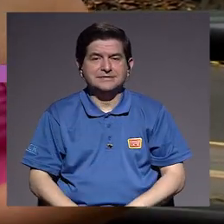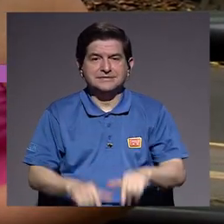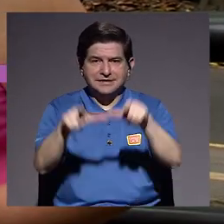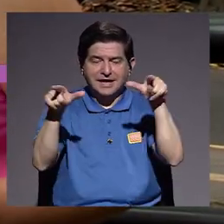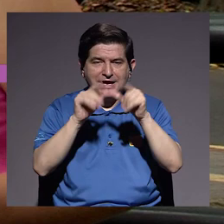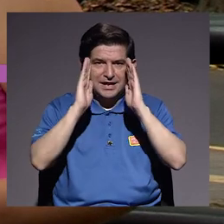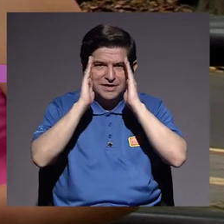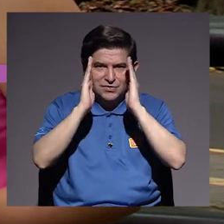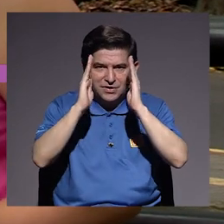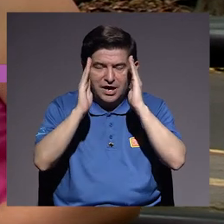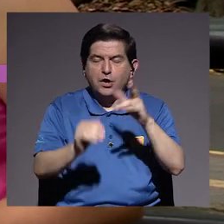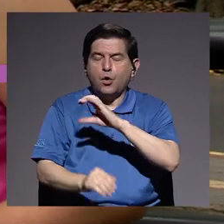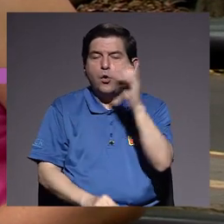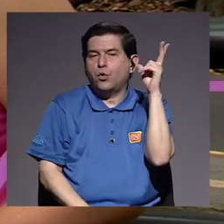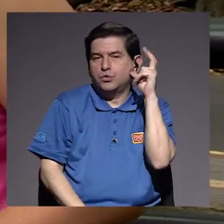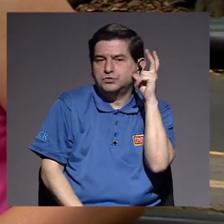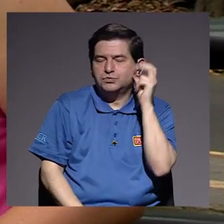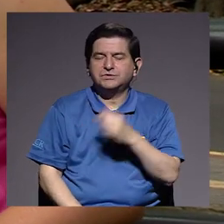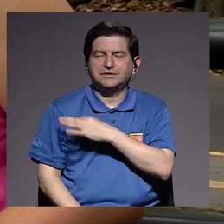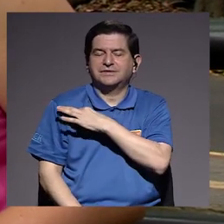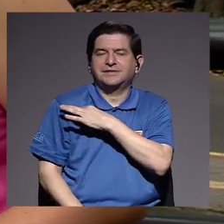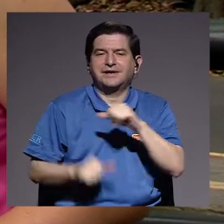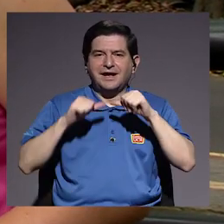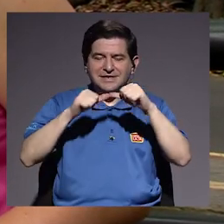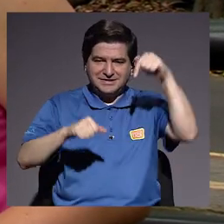después de la siguiente pausa. Ya regresamos.